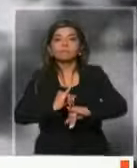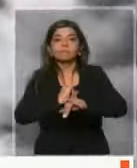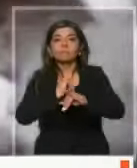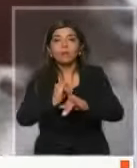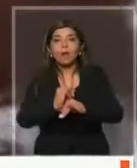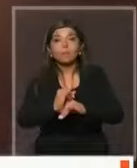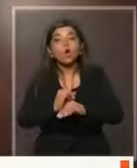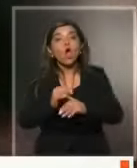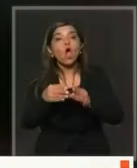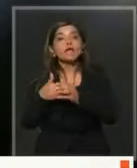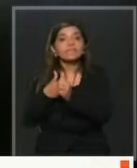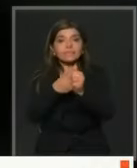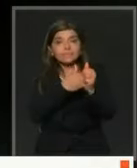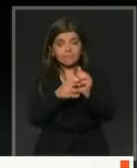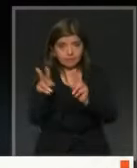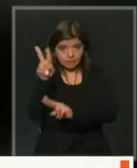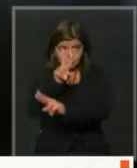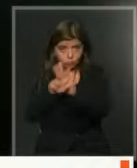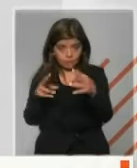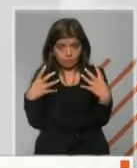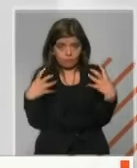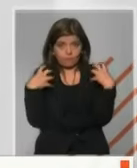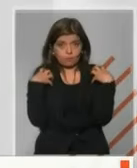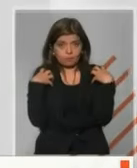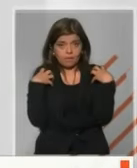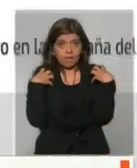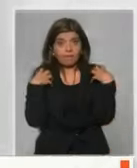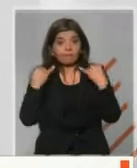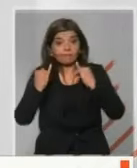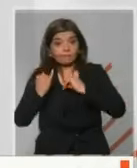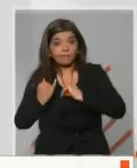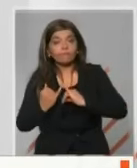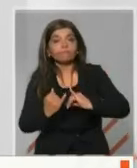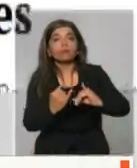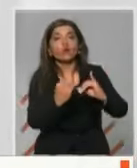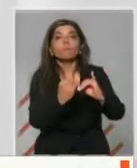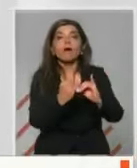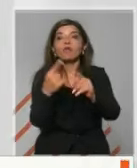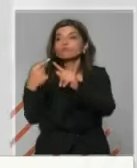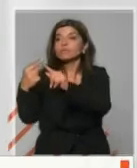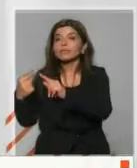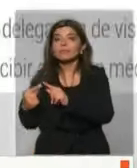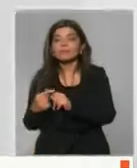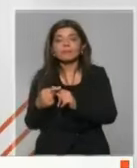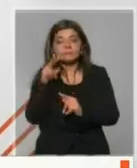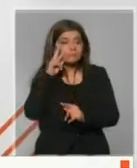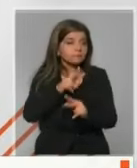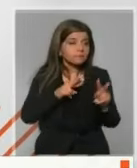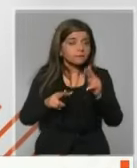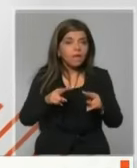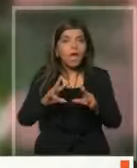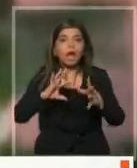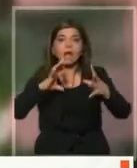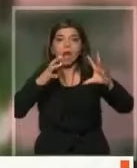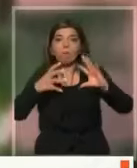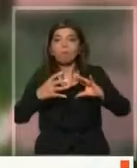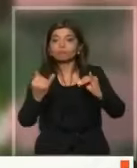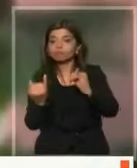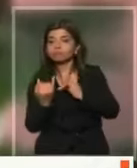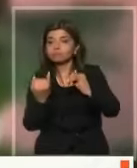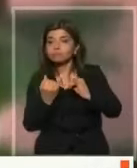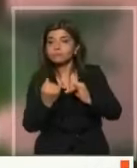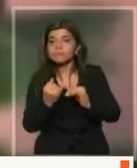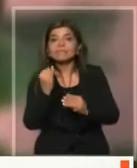de turismo a cargo de la excursión e informado de esta manera por distintos medios de noticias del mundo. Siempre en los